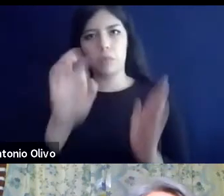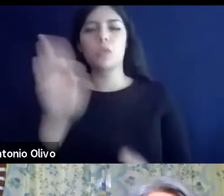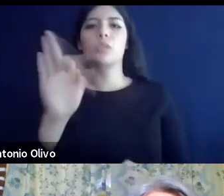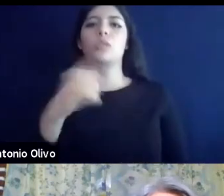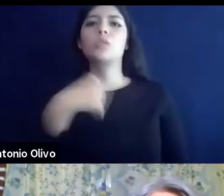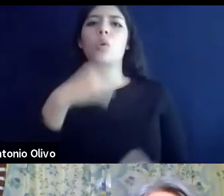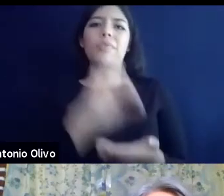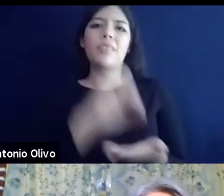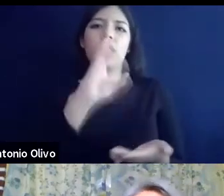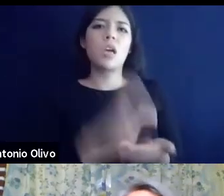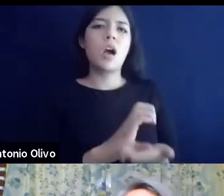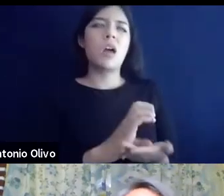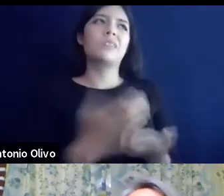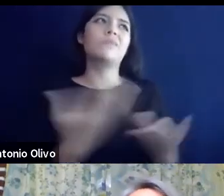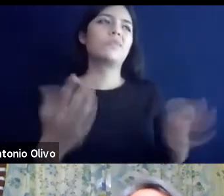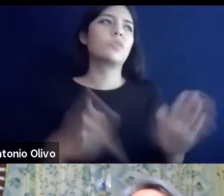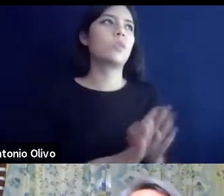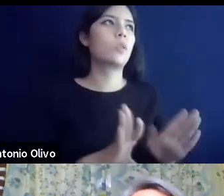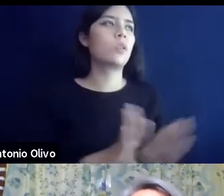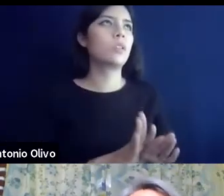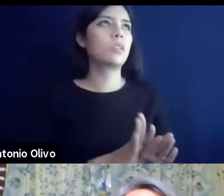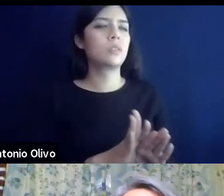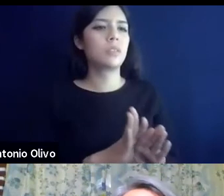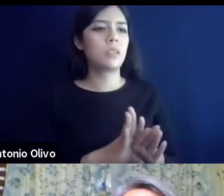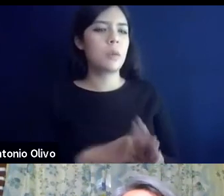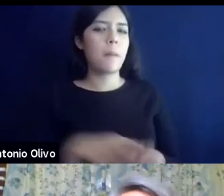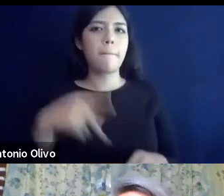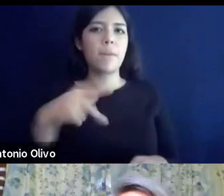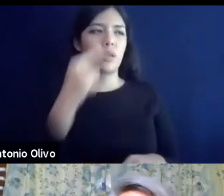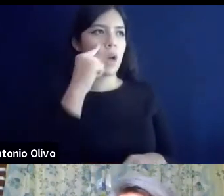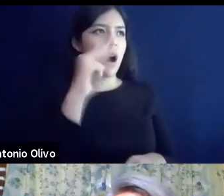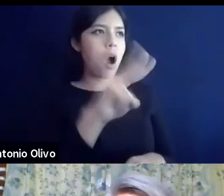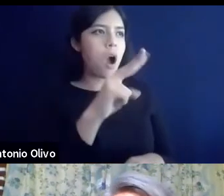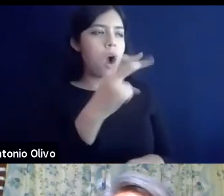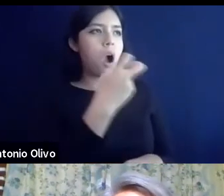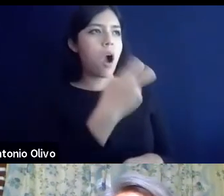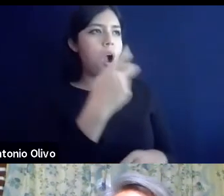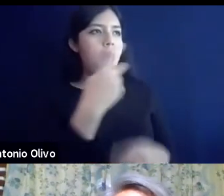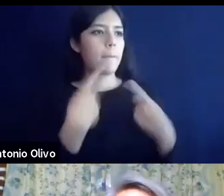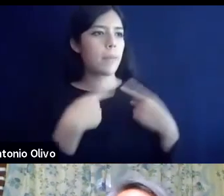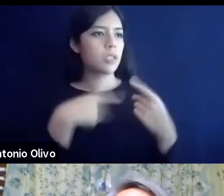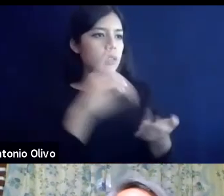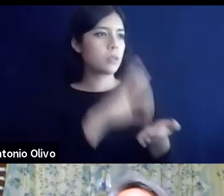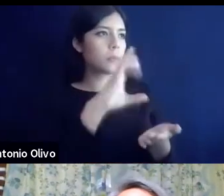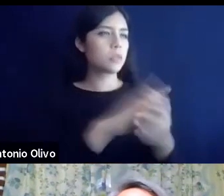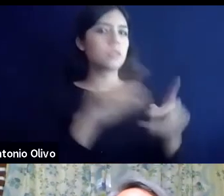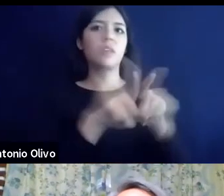pues tírale a las estrellas aunque alcances la luna, pero ya alcanzaste algo. Entonces, yo creo que sí es importante